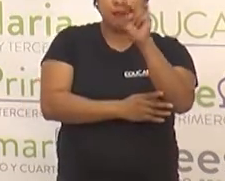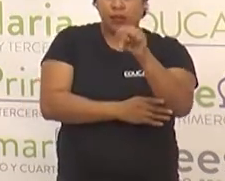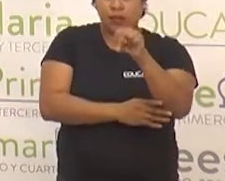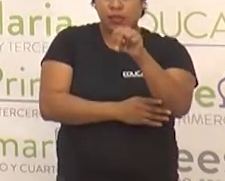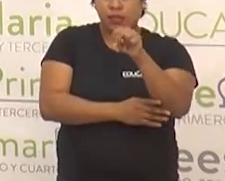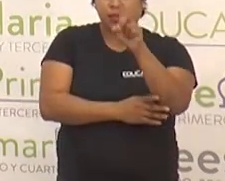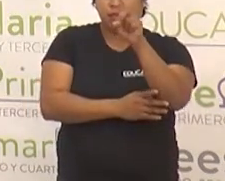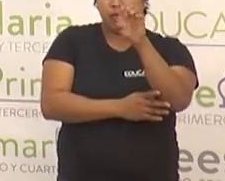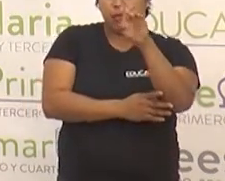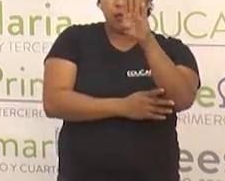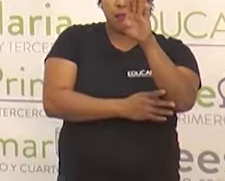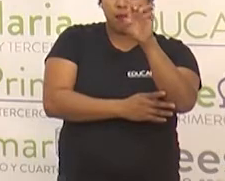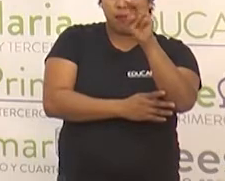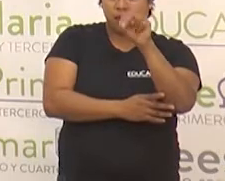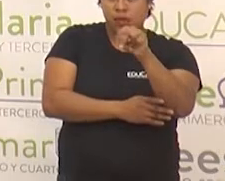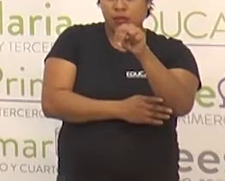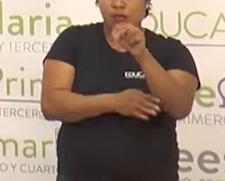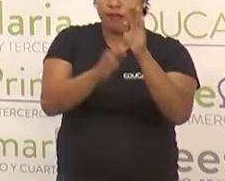deben